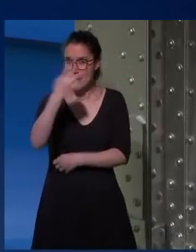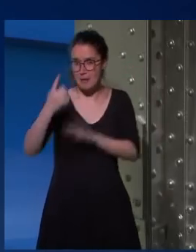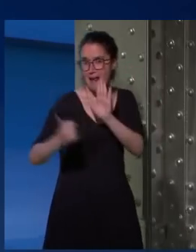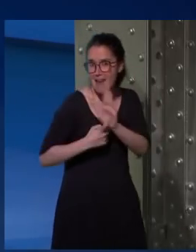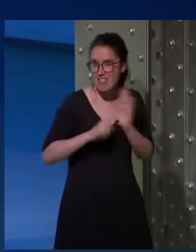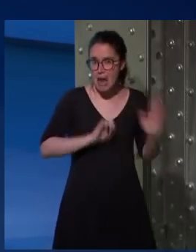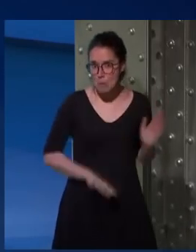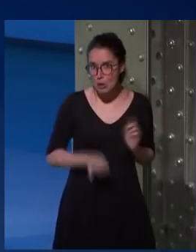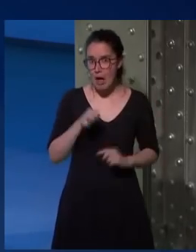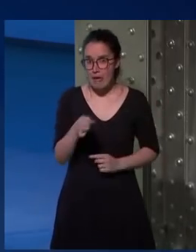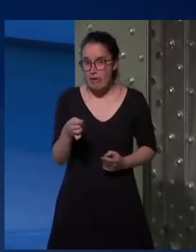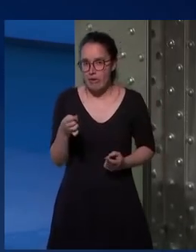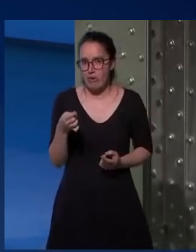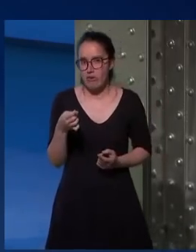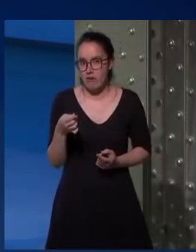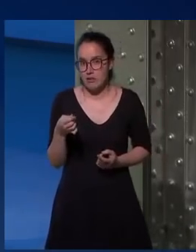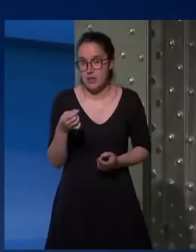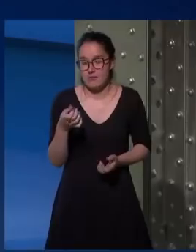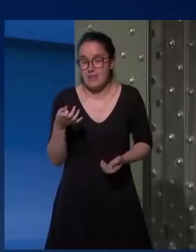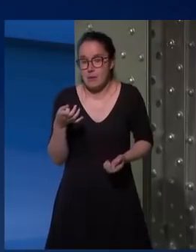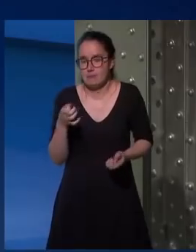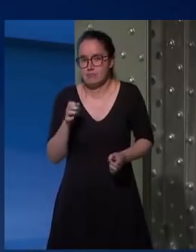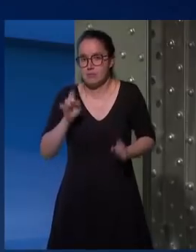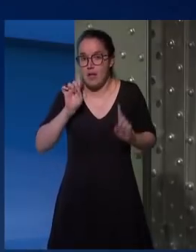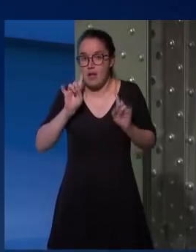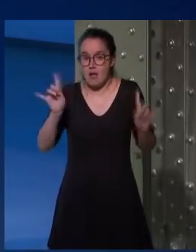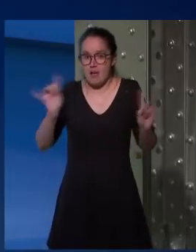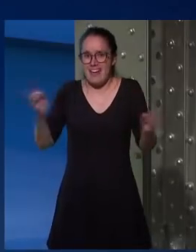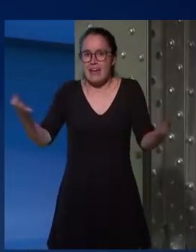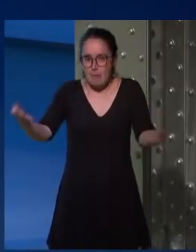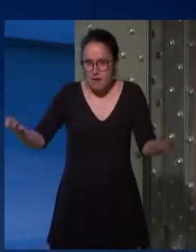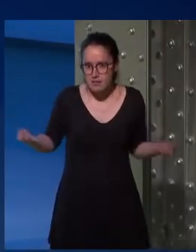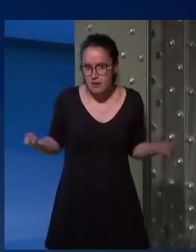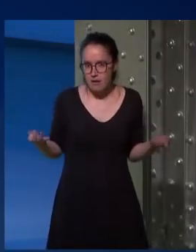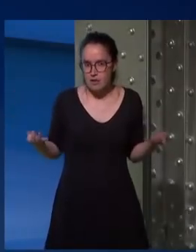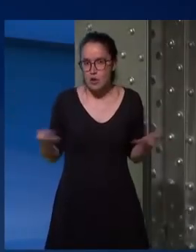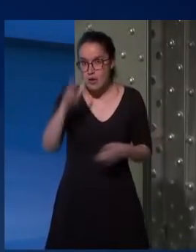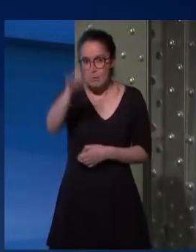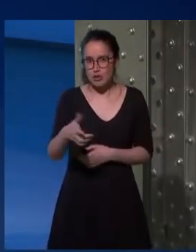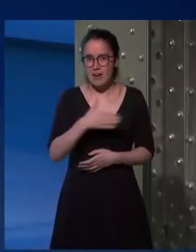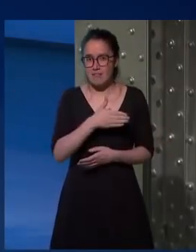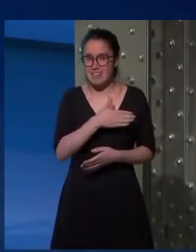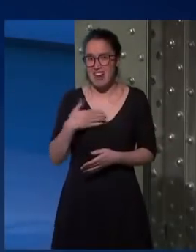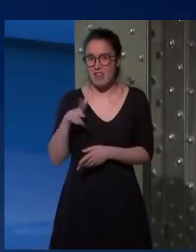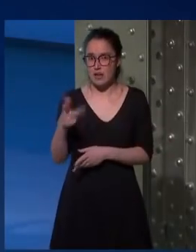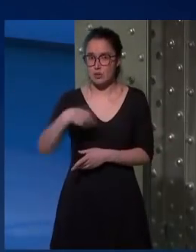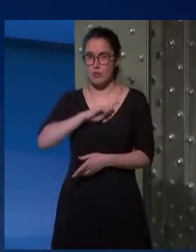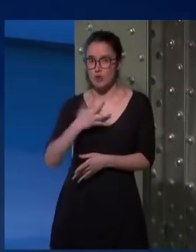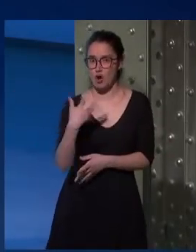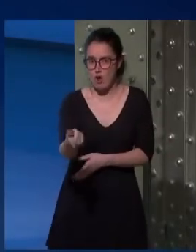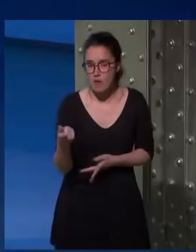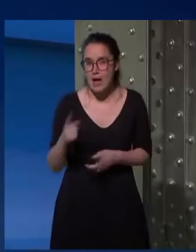ley del aborto, ahí ya nos tienen que saltar las alarmas. Alguien ya nos quiere arrebatarnos este derecho. Y cuando además se permite